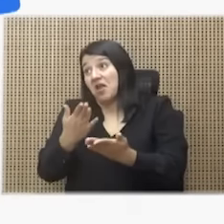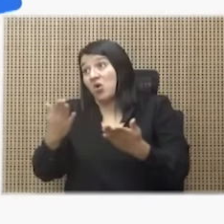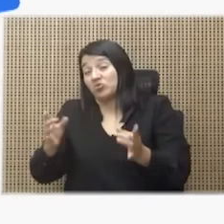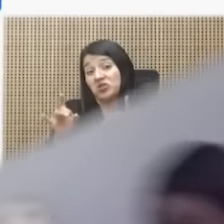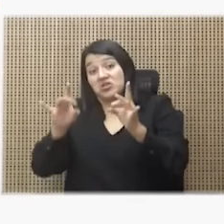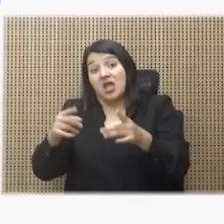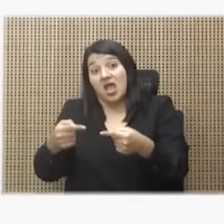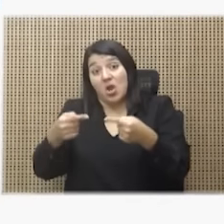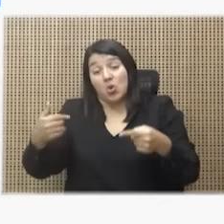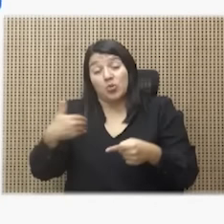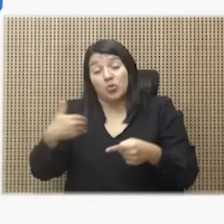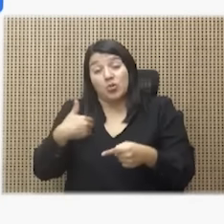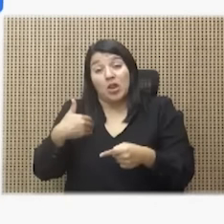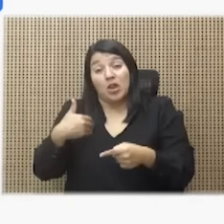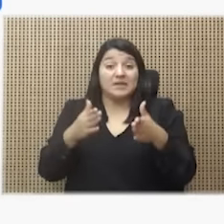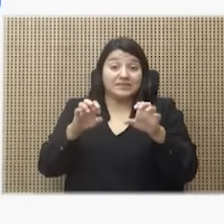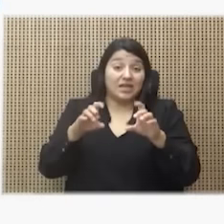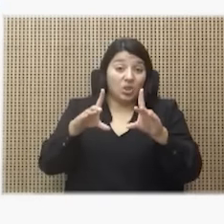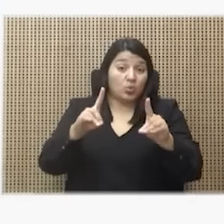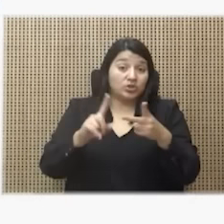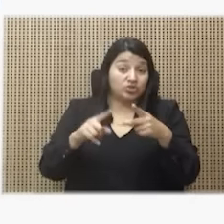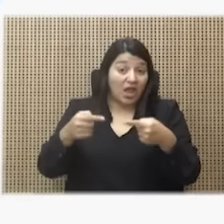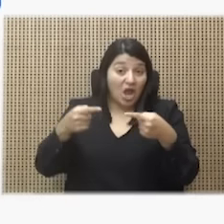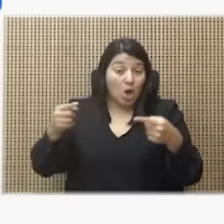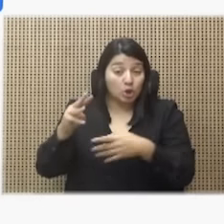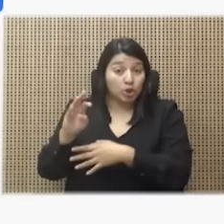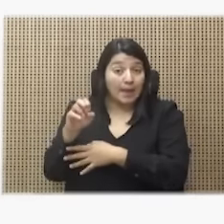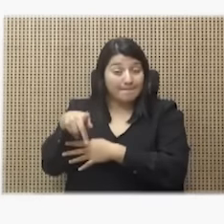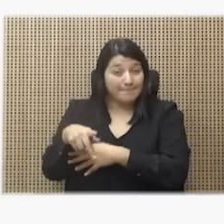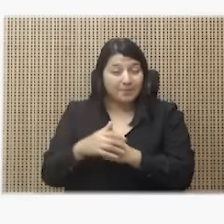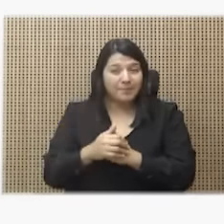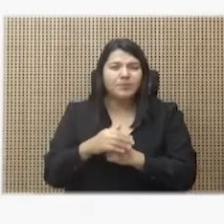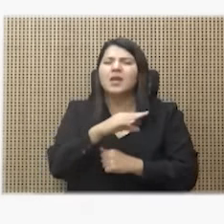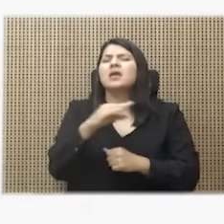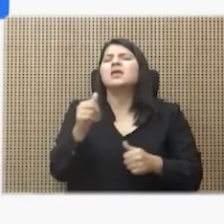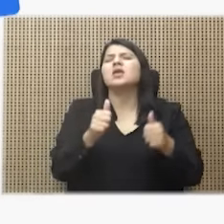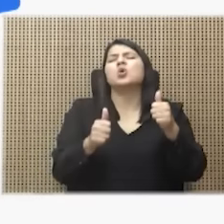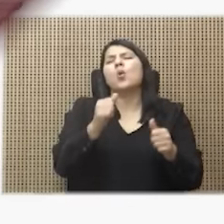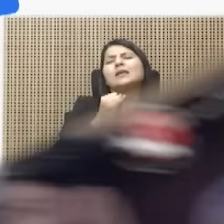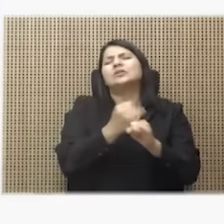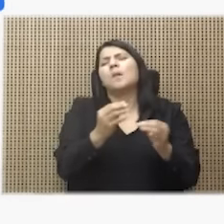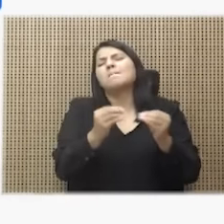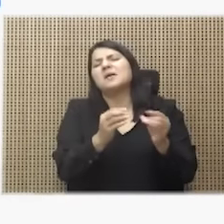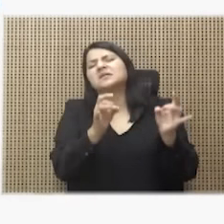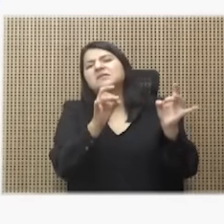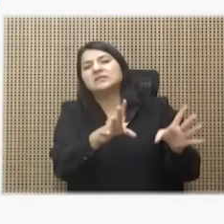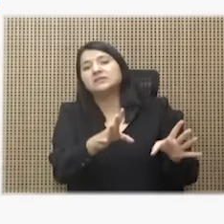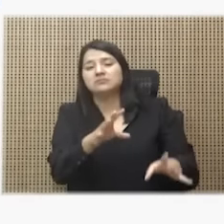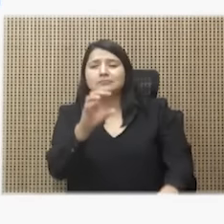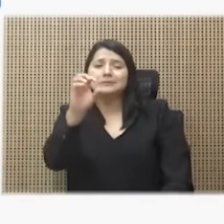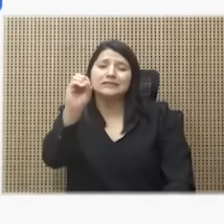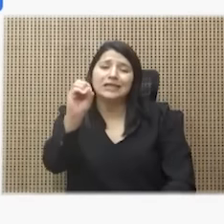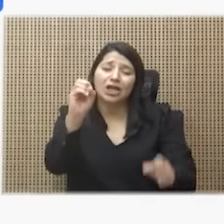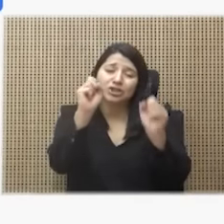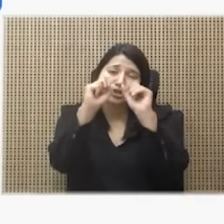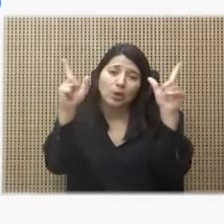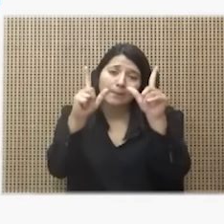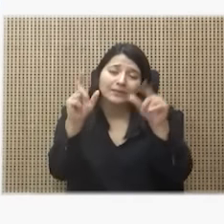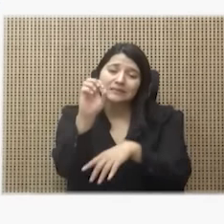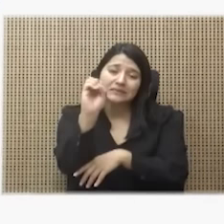contra de la ministra de Educación y en contra del MEP. Y entre las más repudiadas, cero sorpresa, ciudadanos,